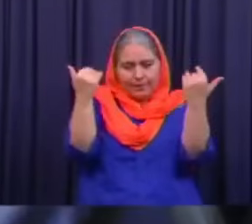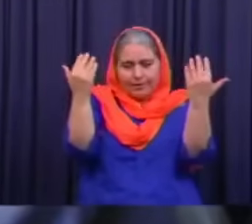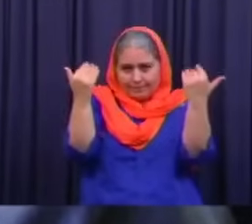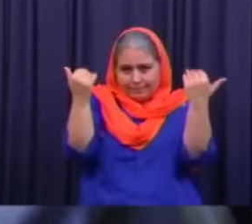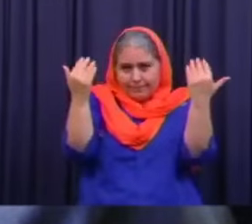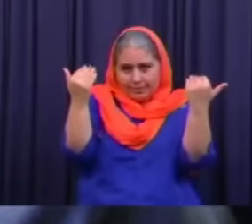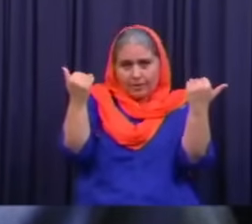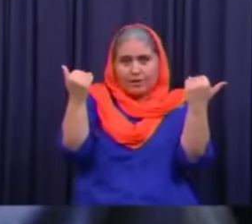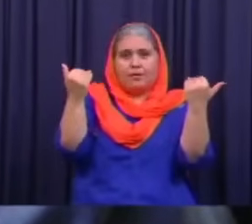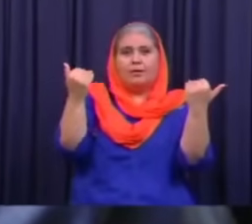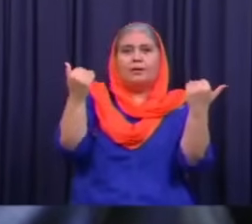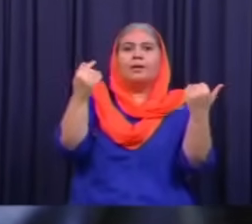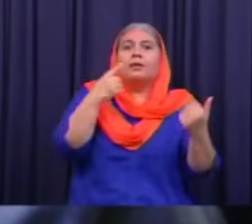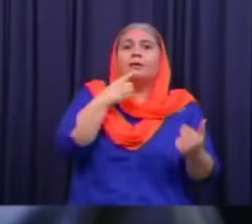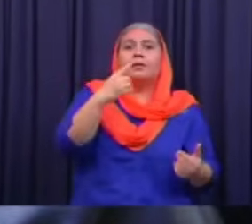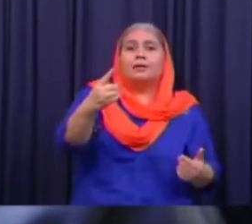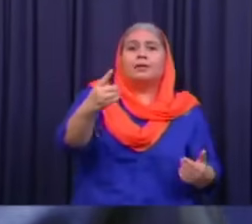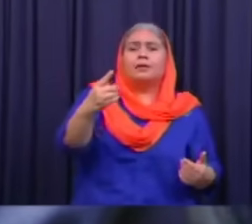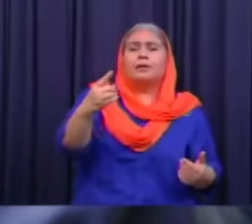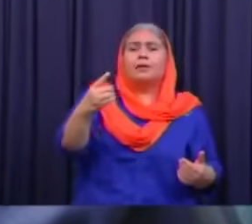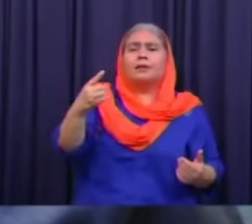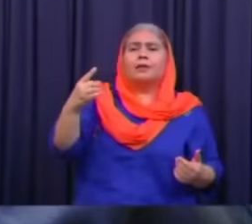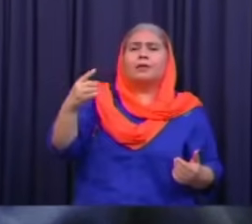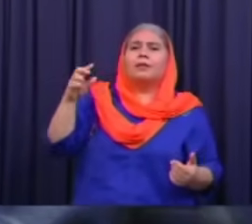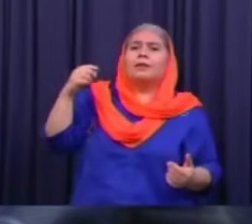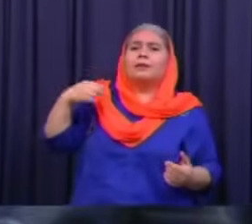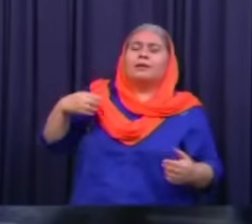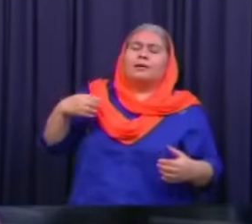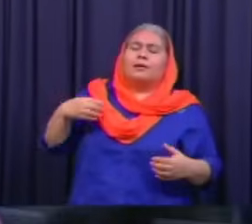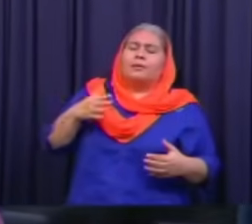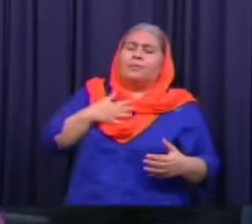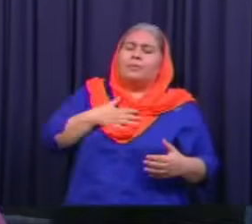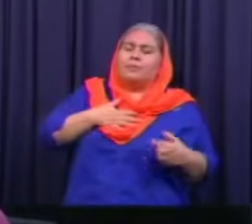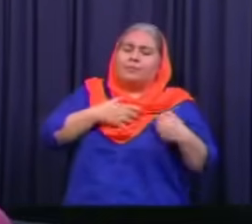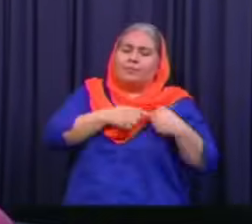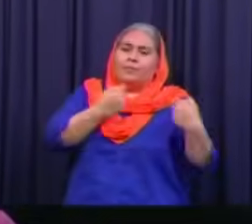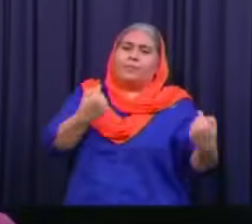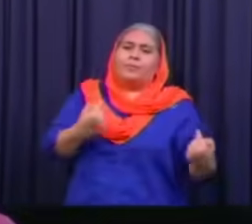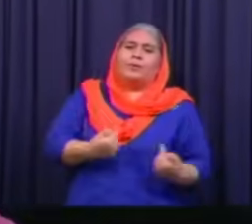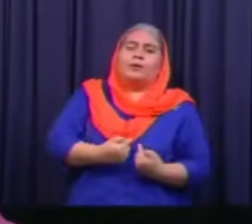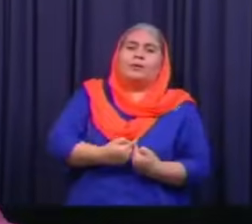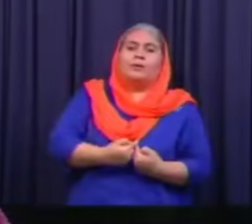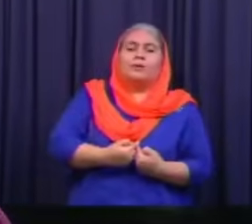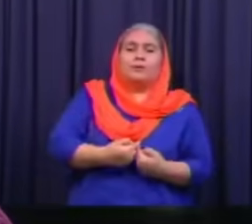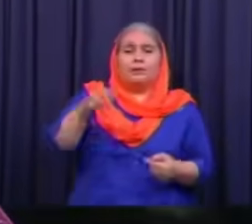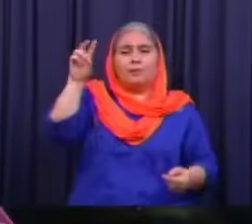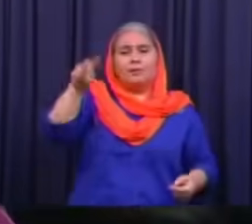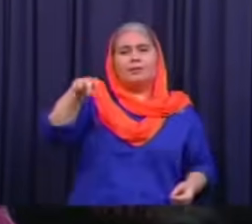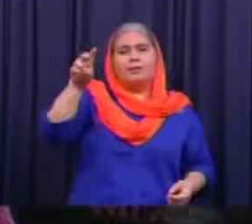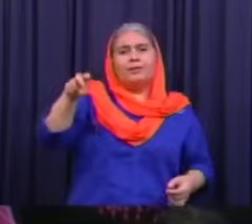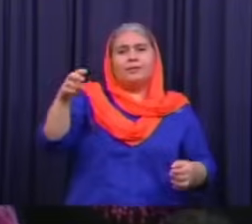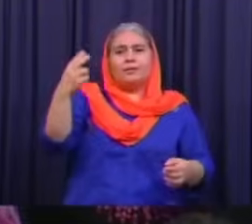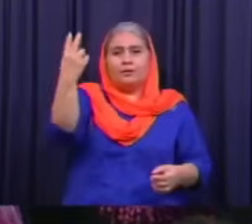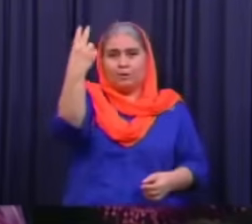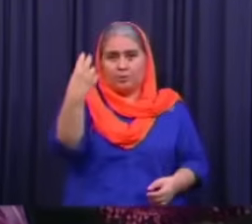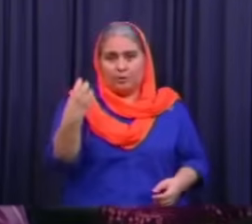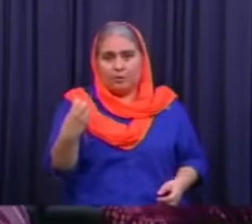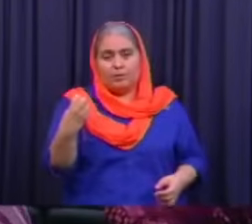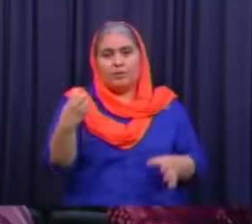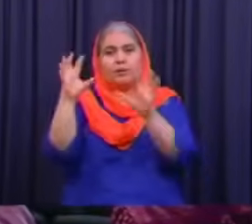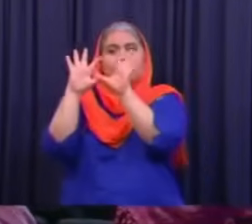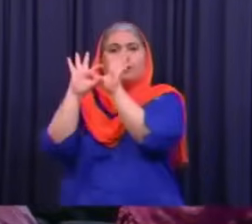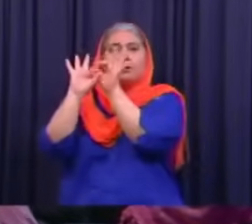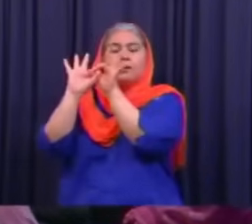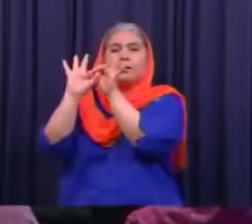mi corazón necesito volver a ti nuevamente alguien más desea hacerlo antes de que empecemos a